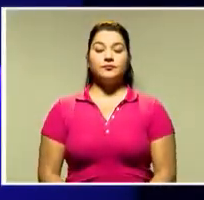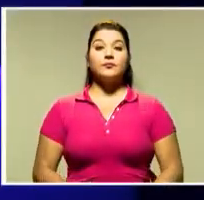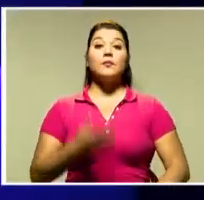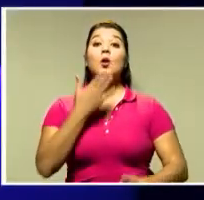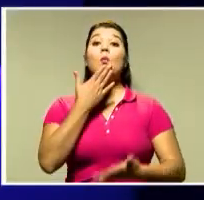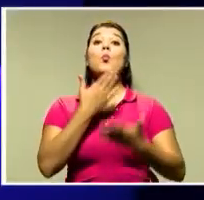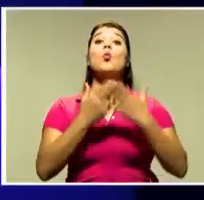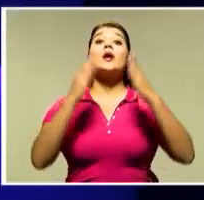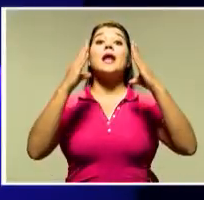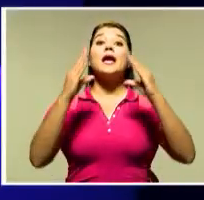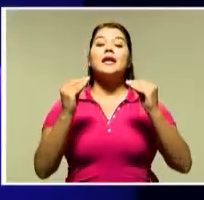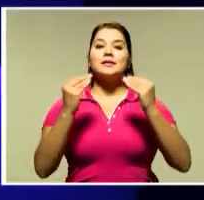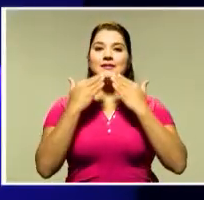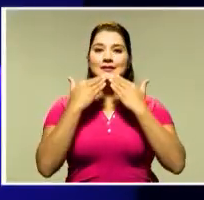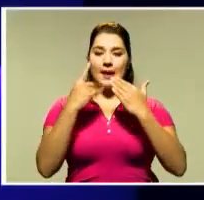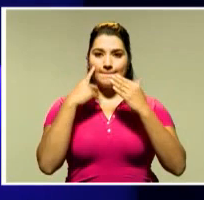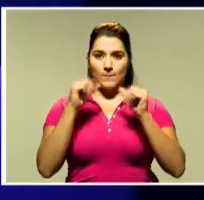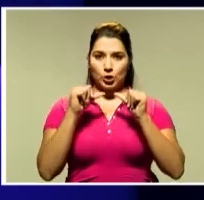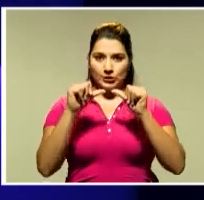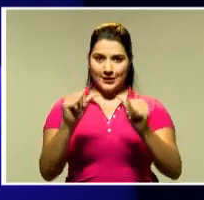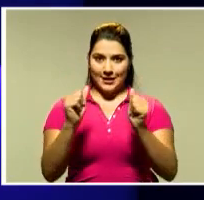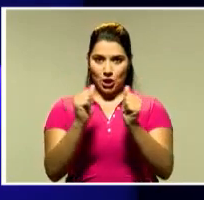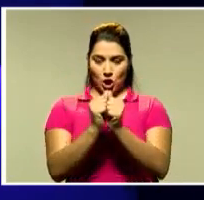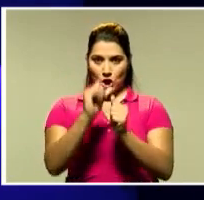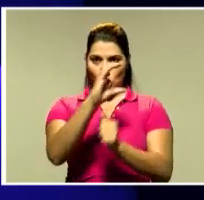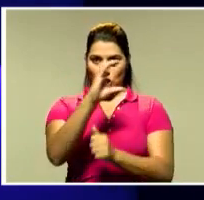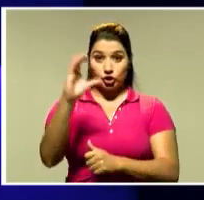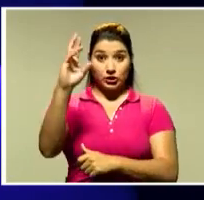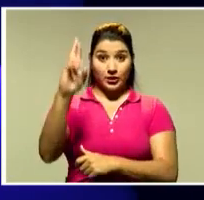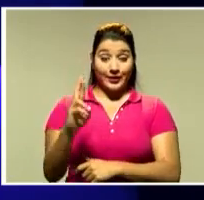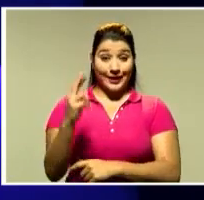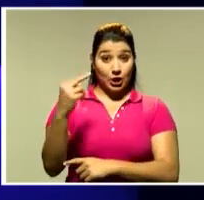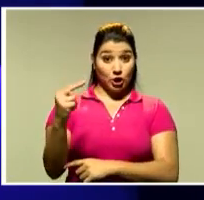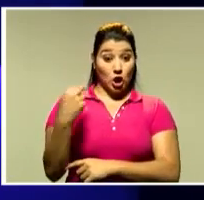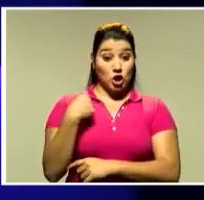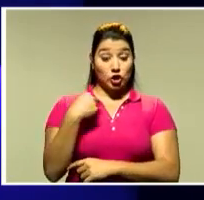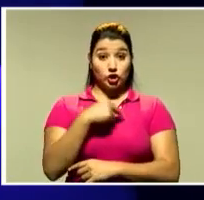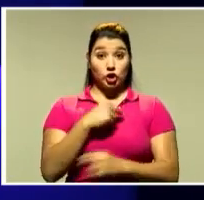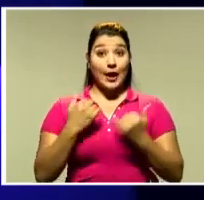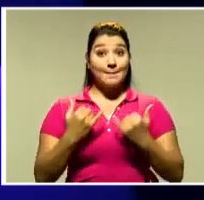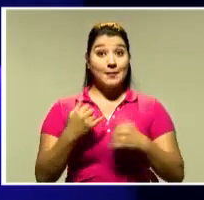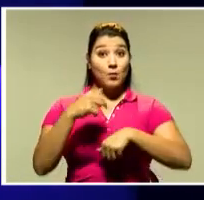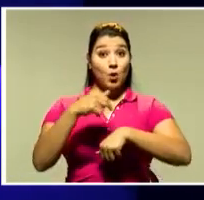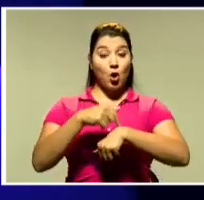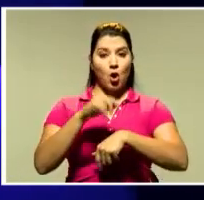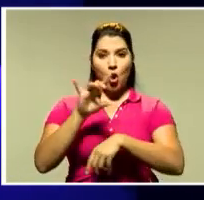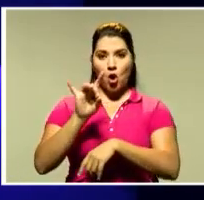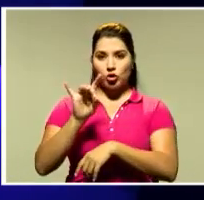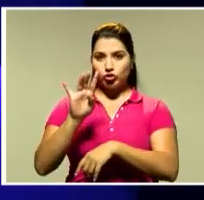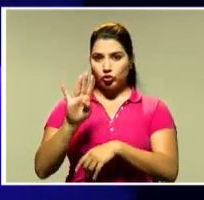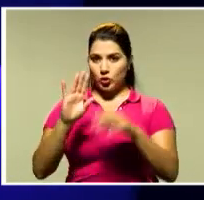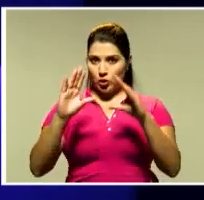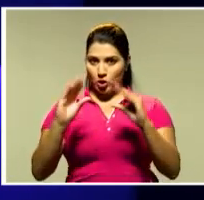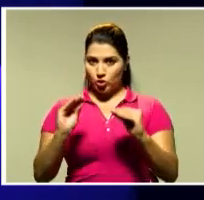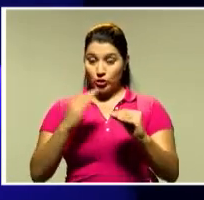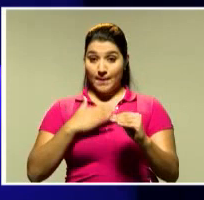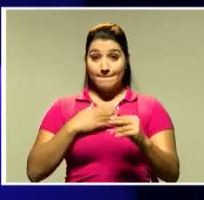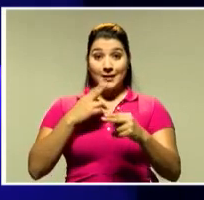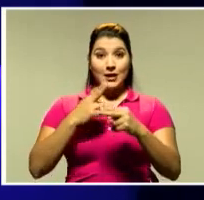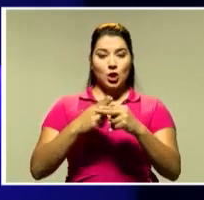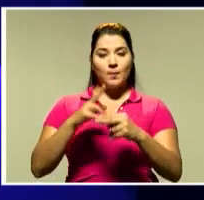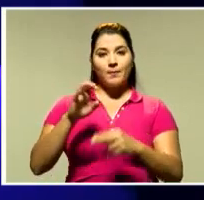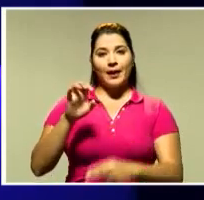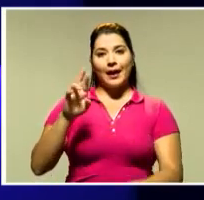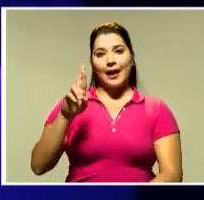Buenas noches, gracias por continuar en la señal de Costa Rica Noticias. Estamos en vivo a las 8:04 de la noche. Soy Ernesto